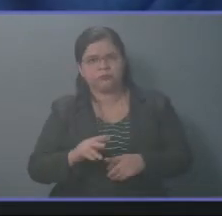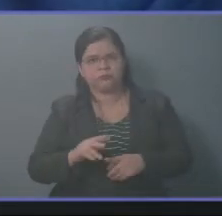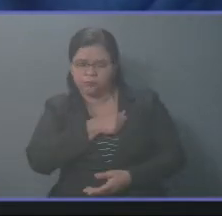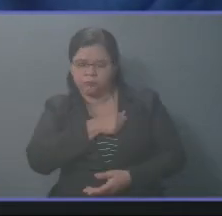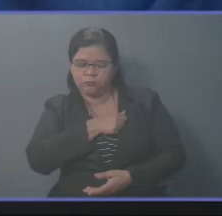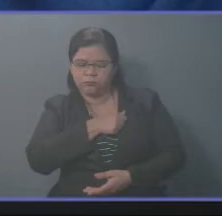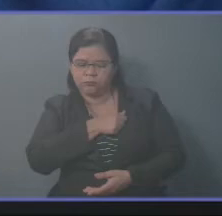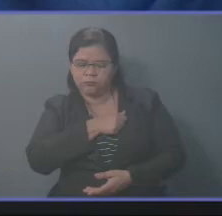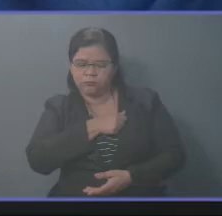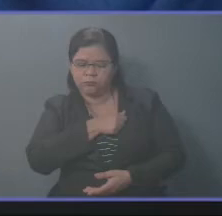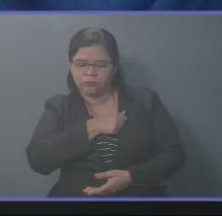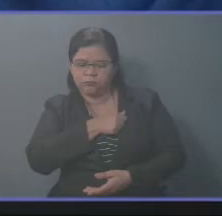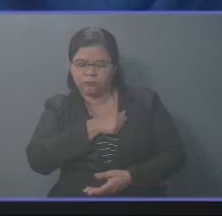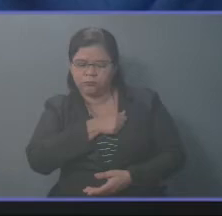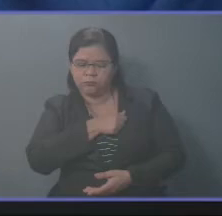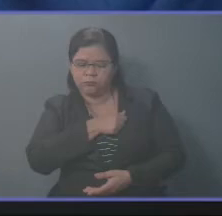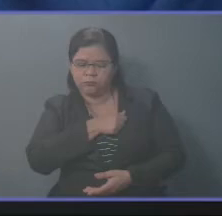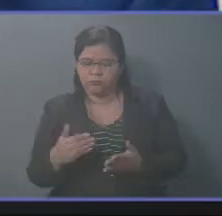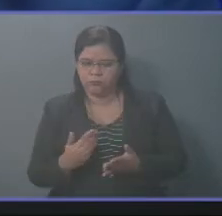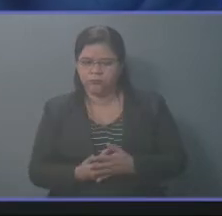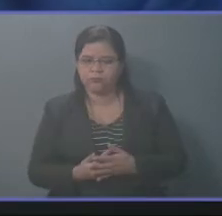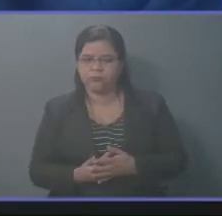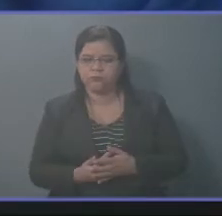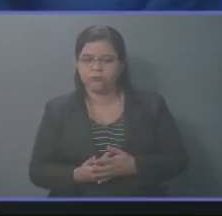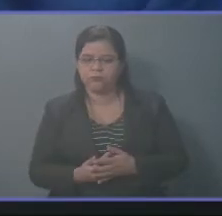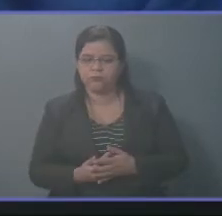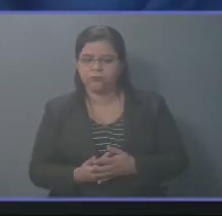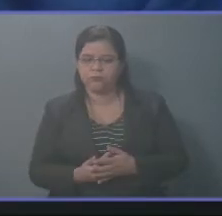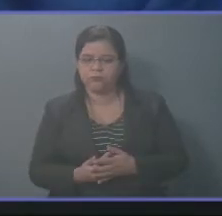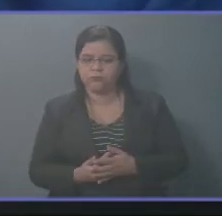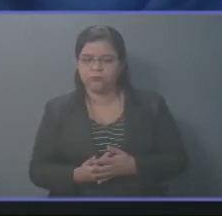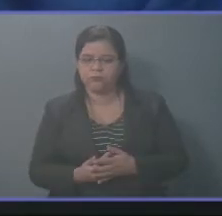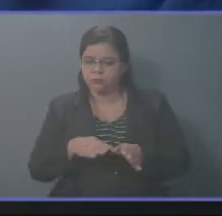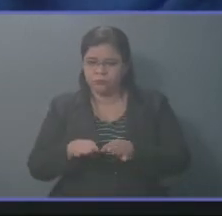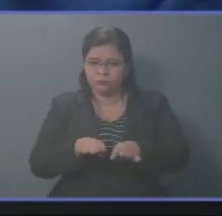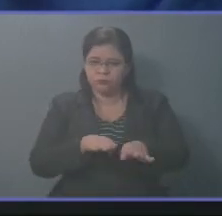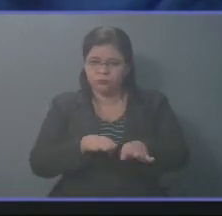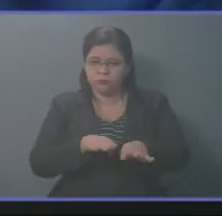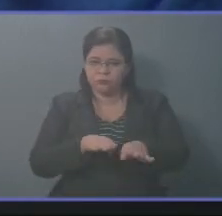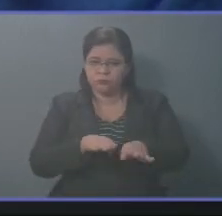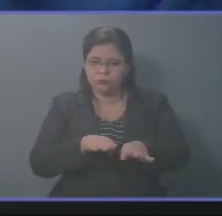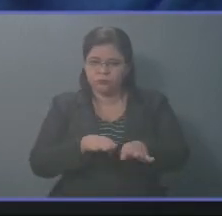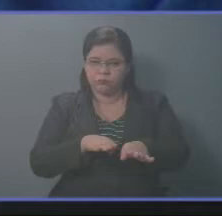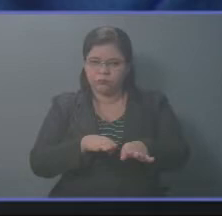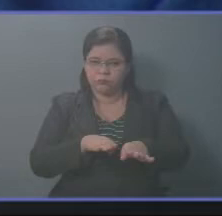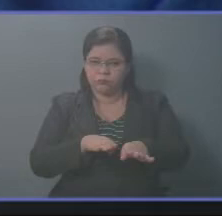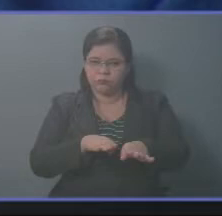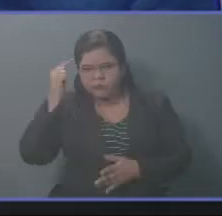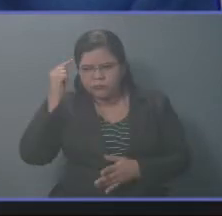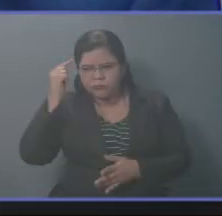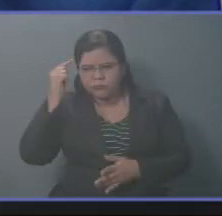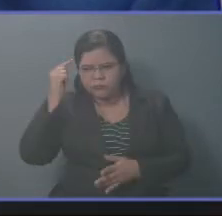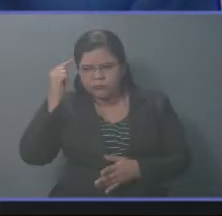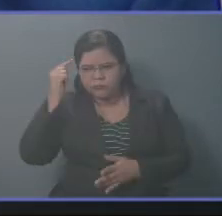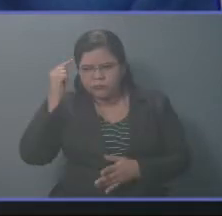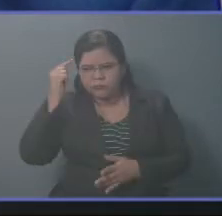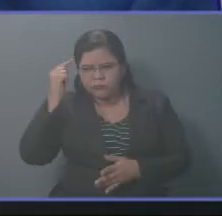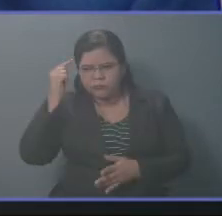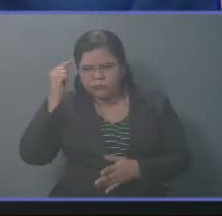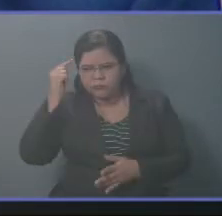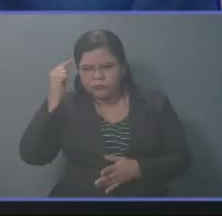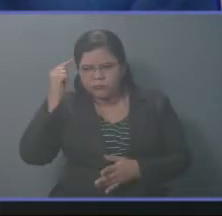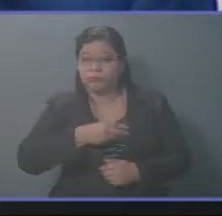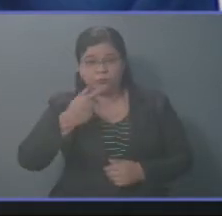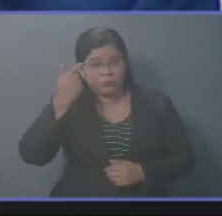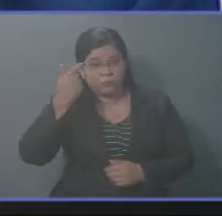luchando con los tráficos de nuestro país. A veces no nos detenemos a pensar en eso. A veces solo nos ponemos